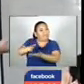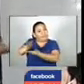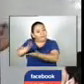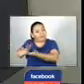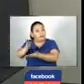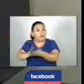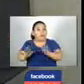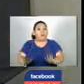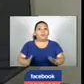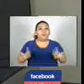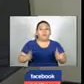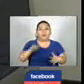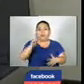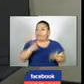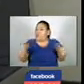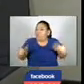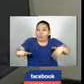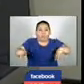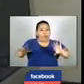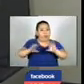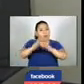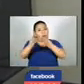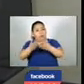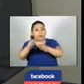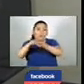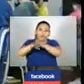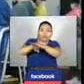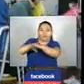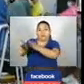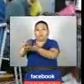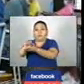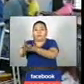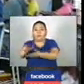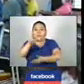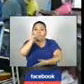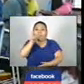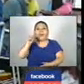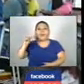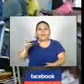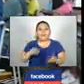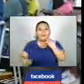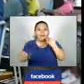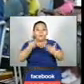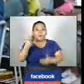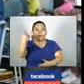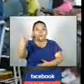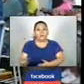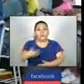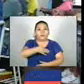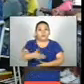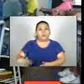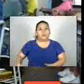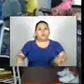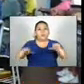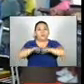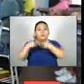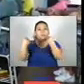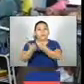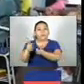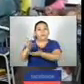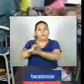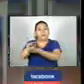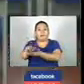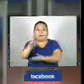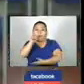presenciales, por lo que se imparten con normalidad en los centros escolares. Así lo dio a conocer el presidente de la asociación, Javier Hernández,